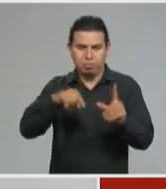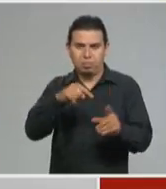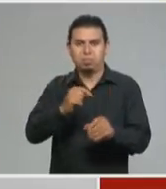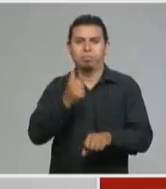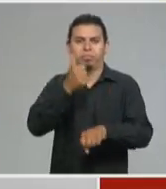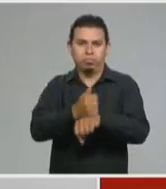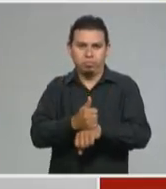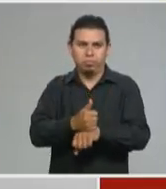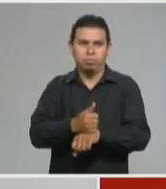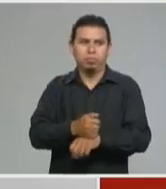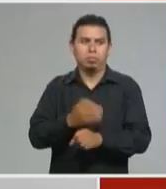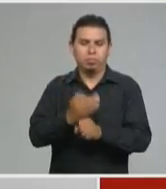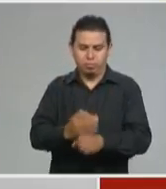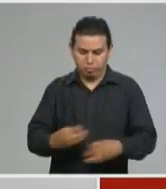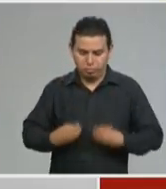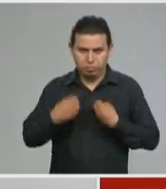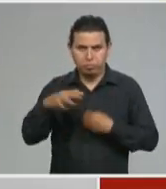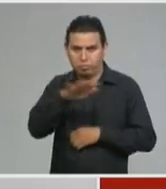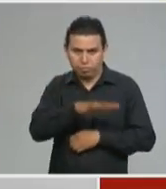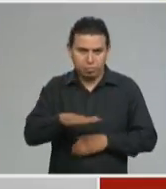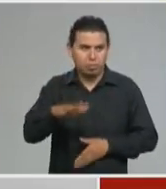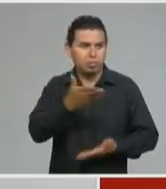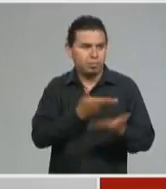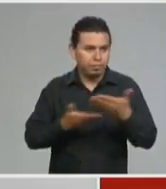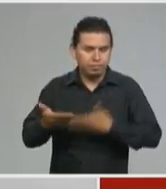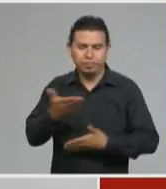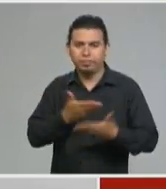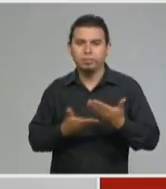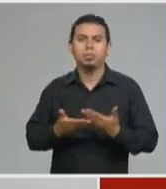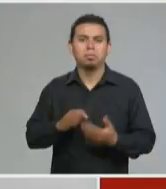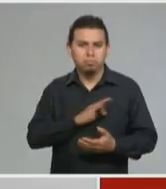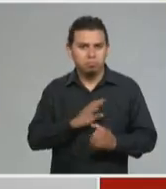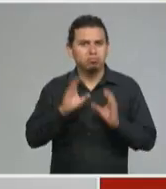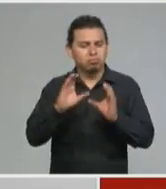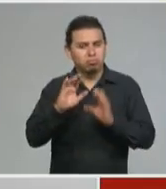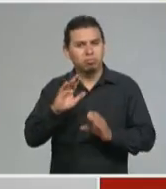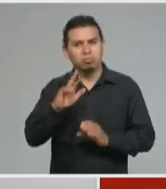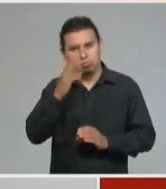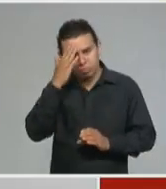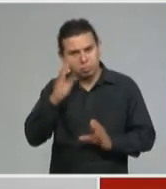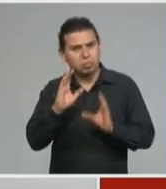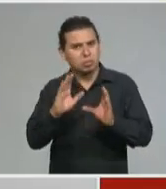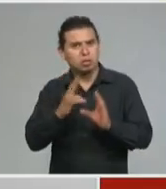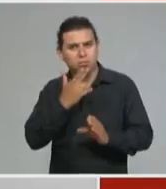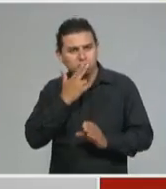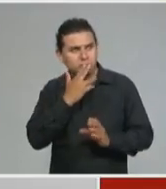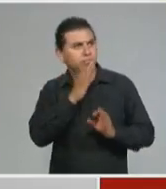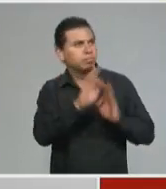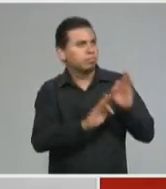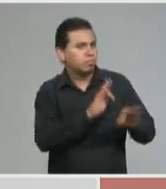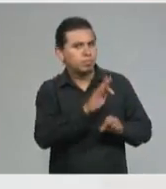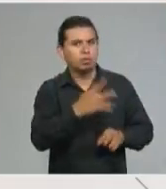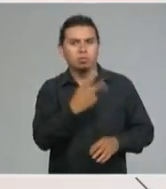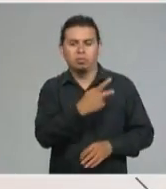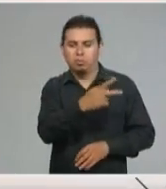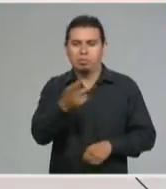A quienes aquí vivimos y convivimos, corresponde conservar y valorar sus espacios cotidianos.